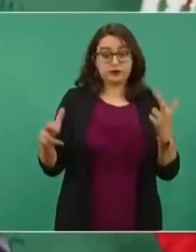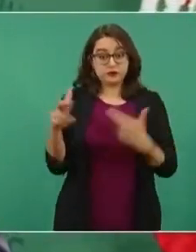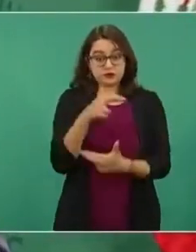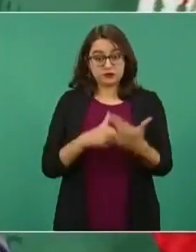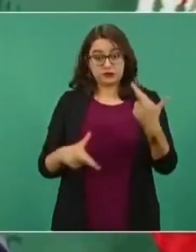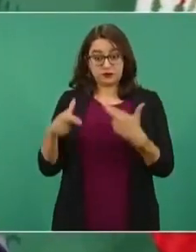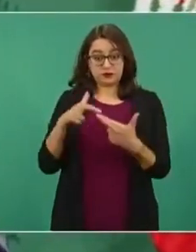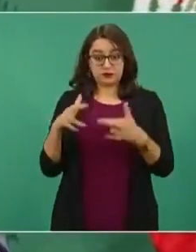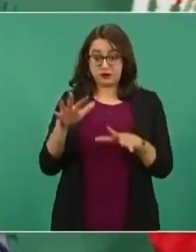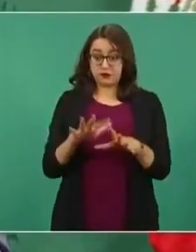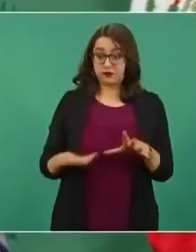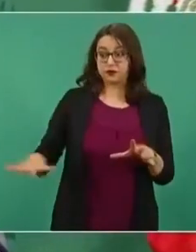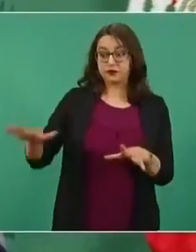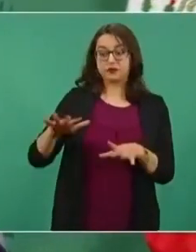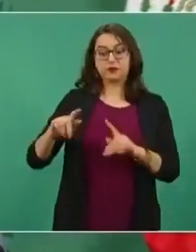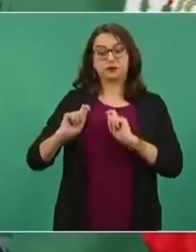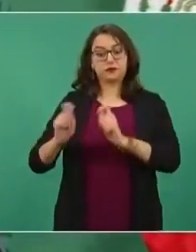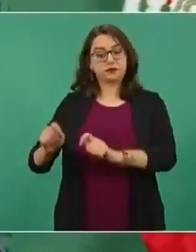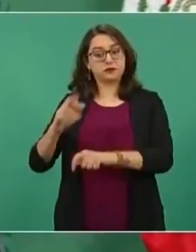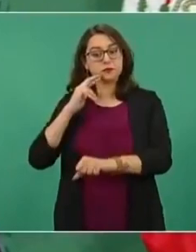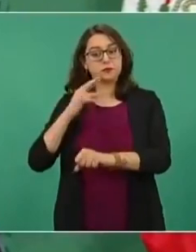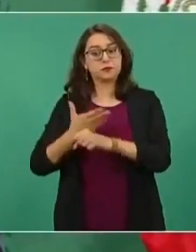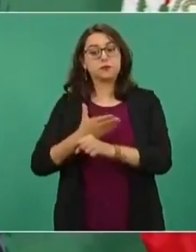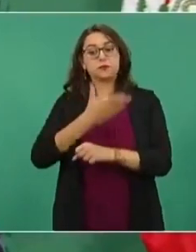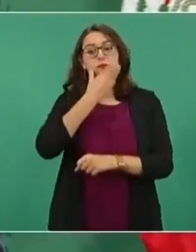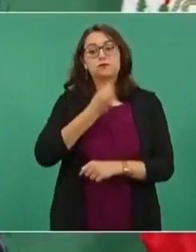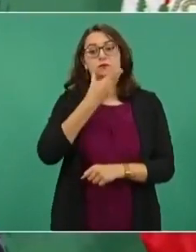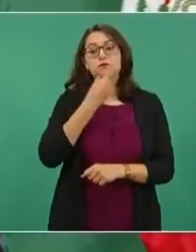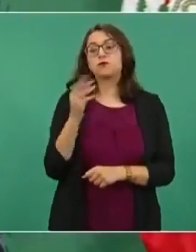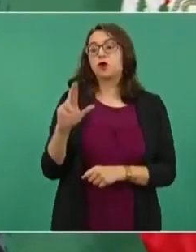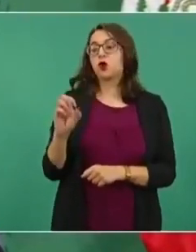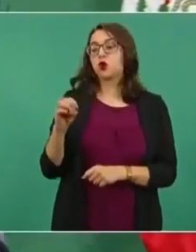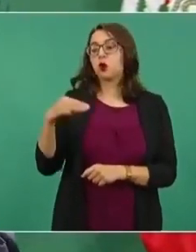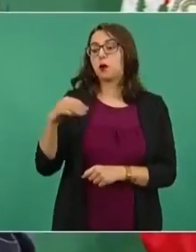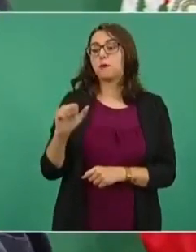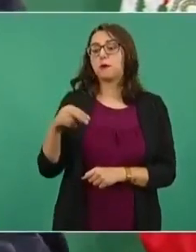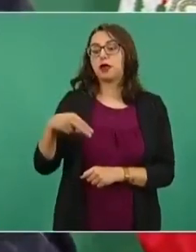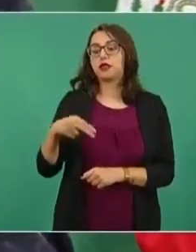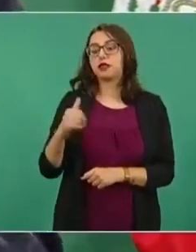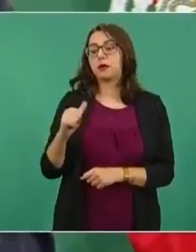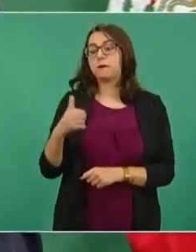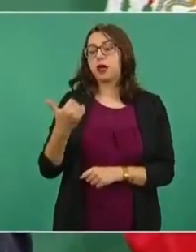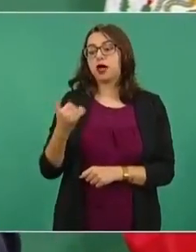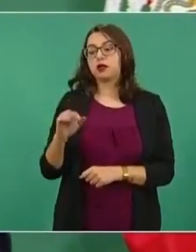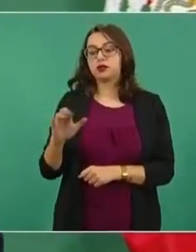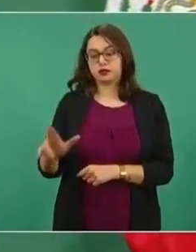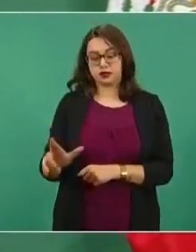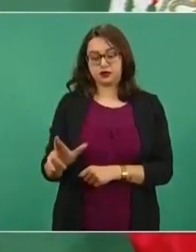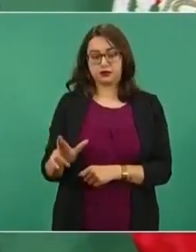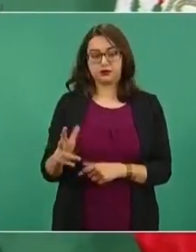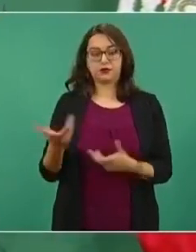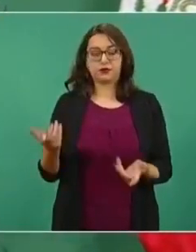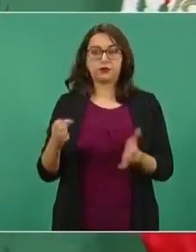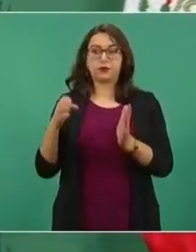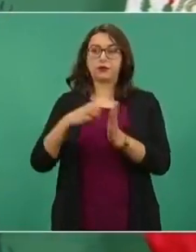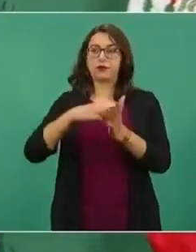son ciudadanos comprometidos con su país, además de estar conscientes que la obra detonará la economía de